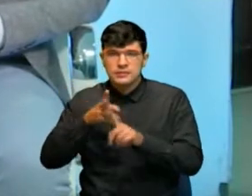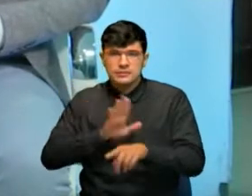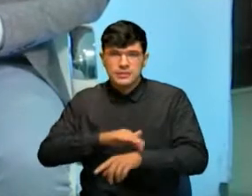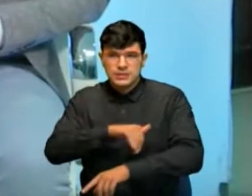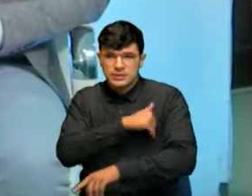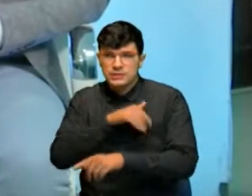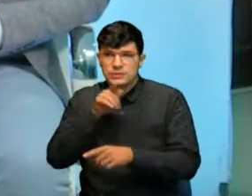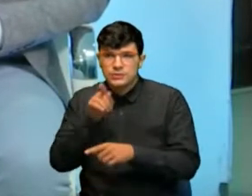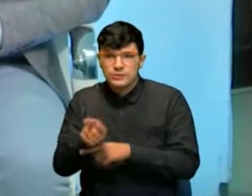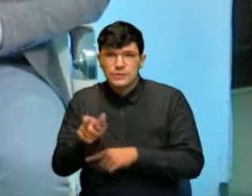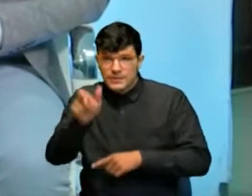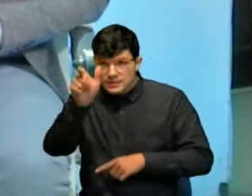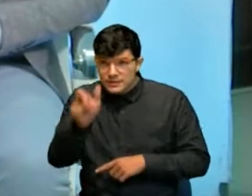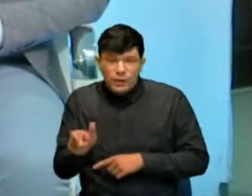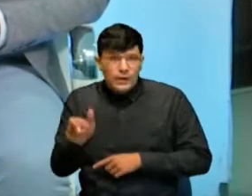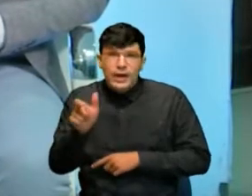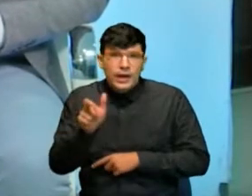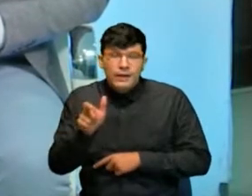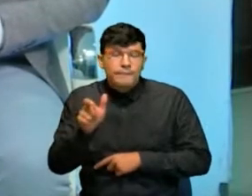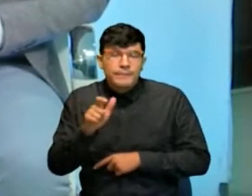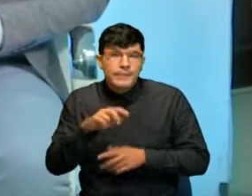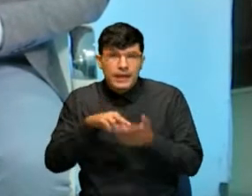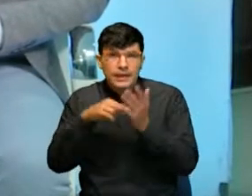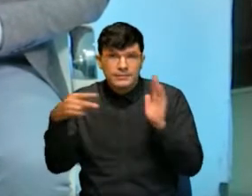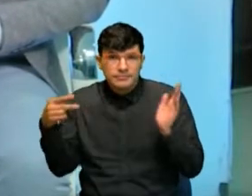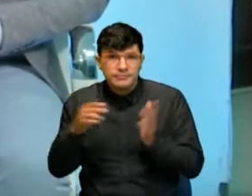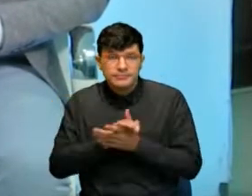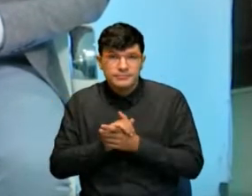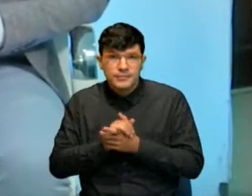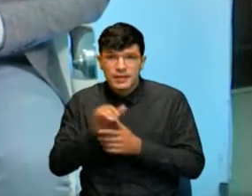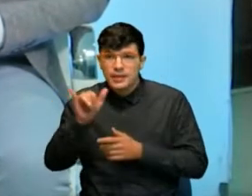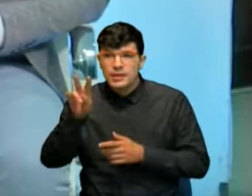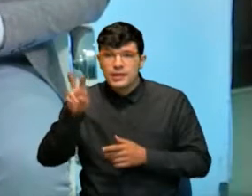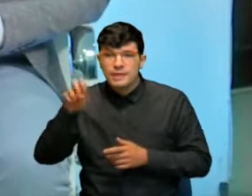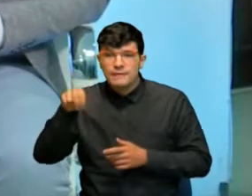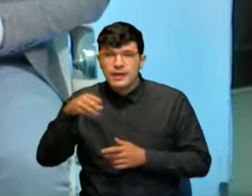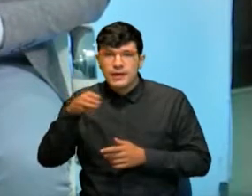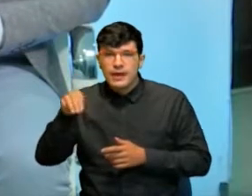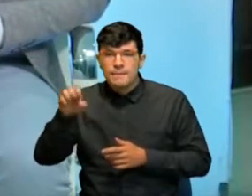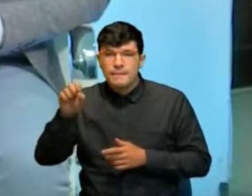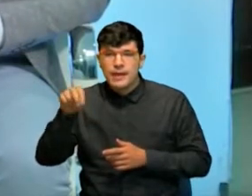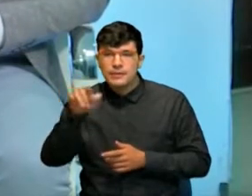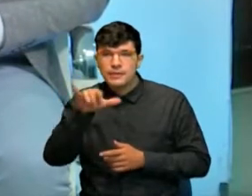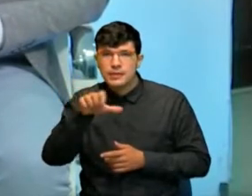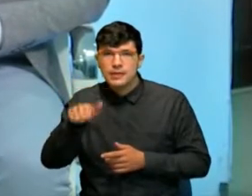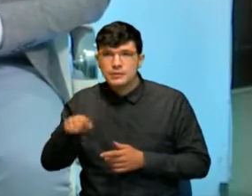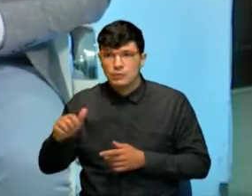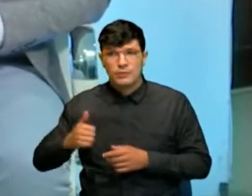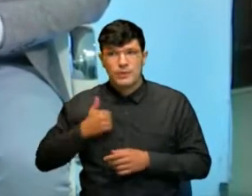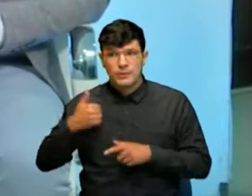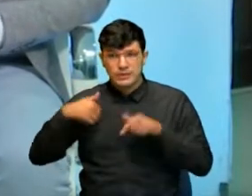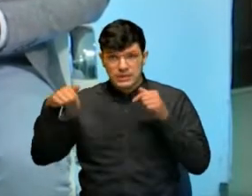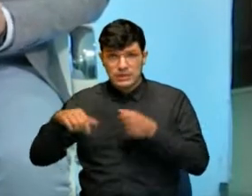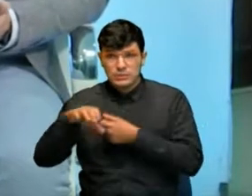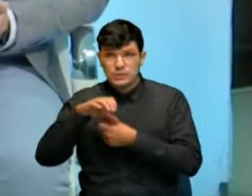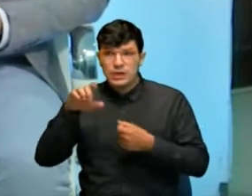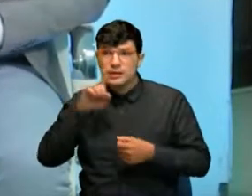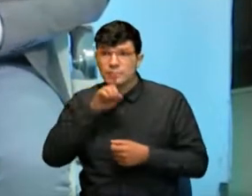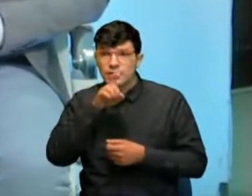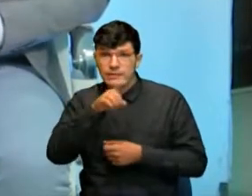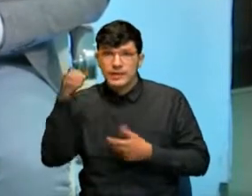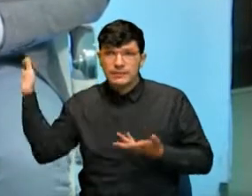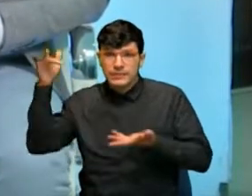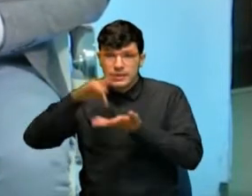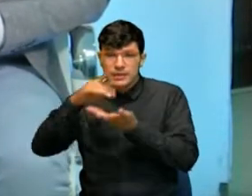Iván Mantilla, aprovechando su visita a la capital del departamento de Santander, a la ciudad de Bucaramanga, donde estará socializando, entre